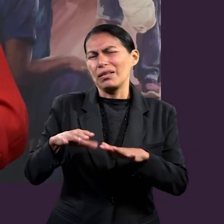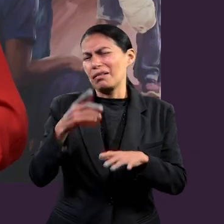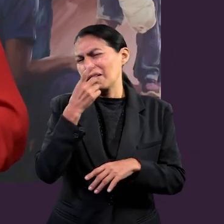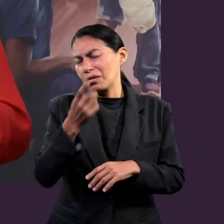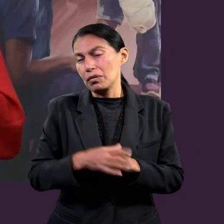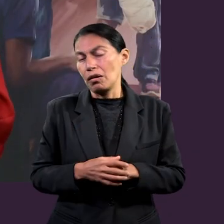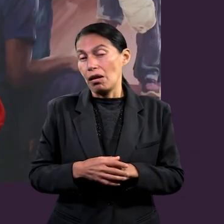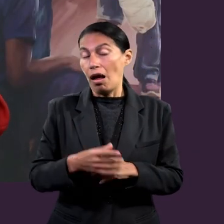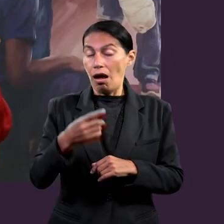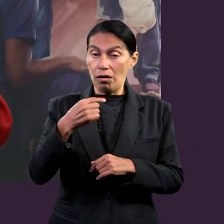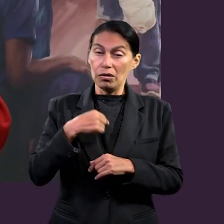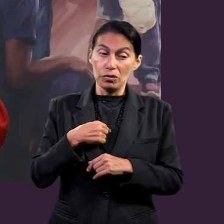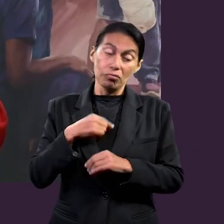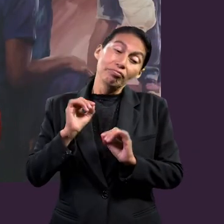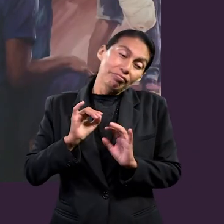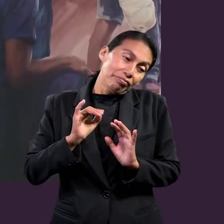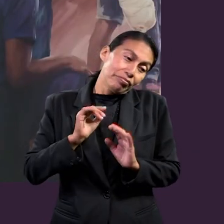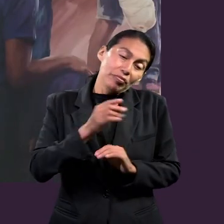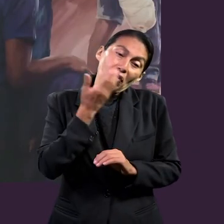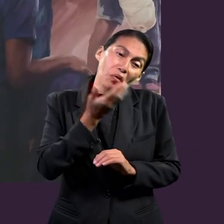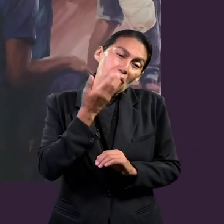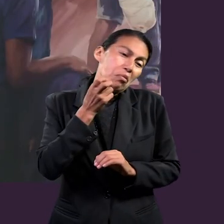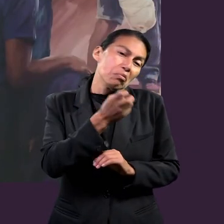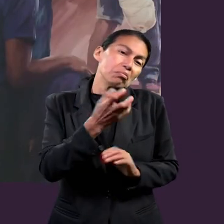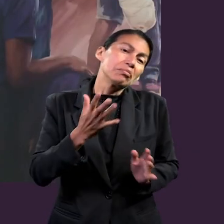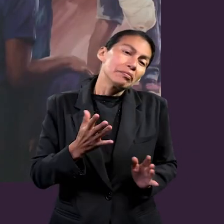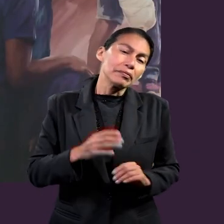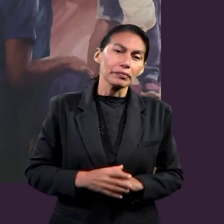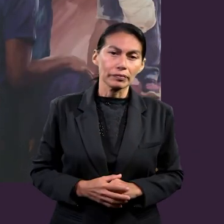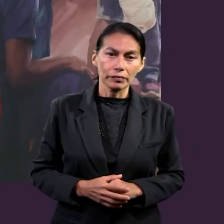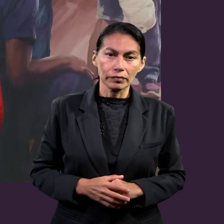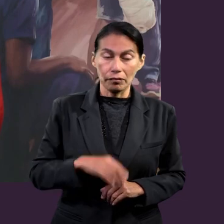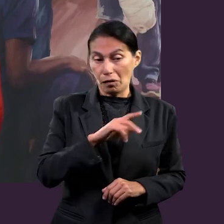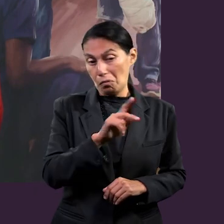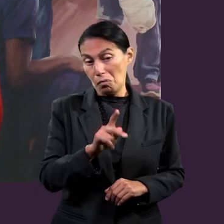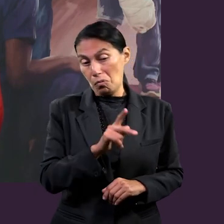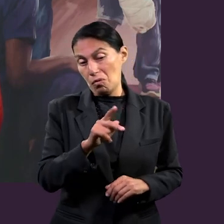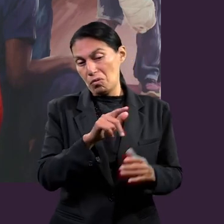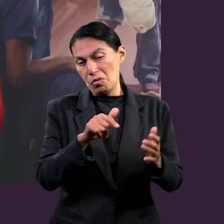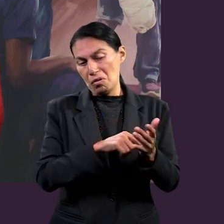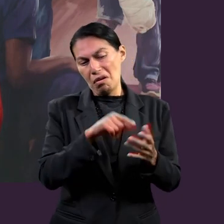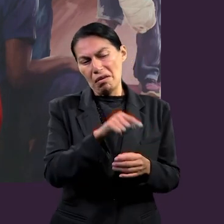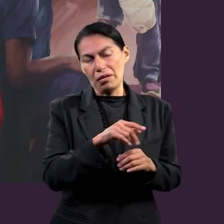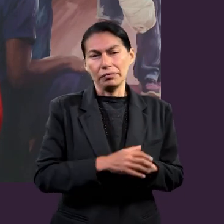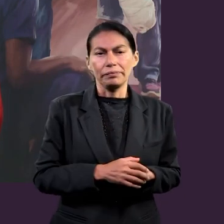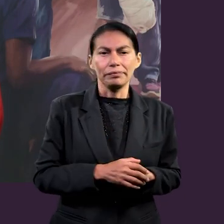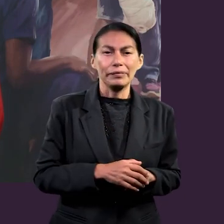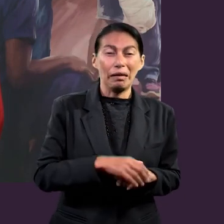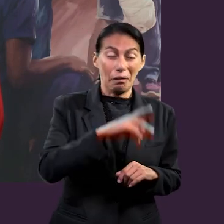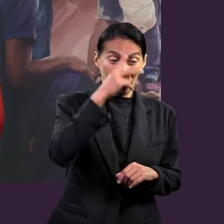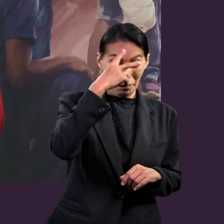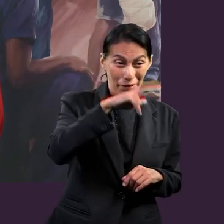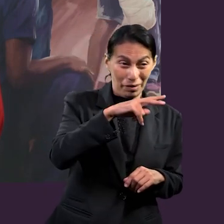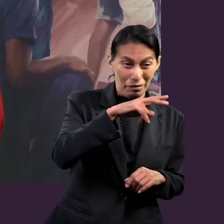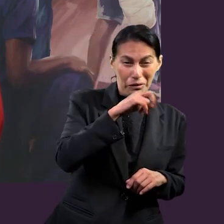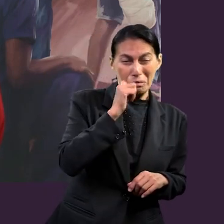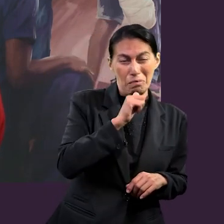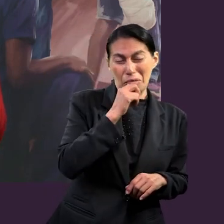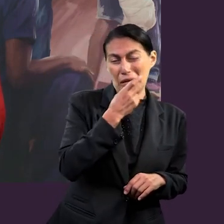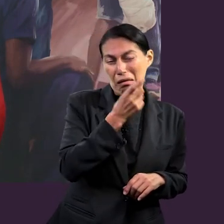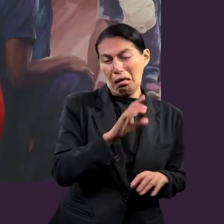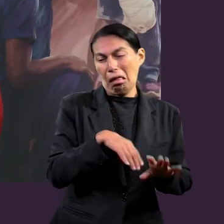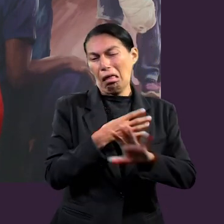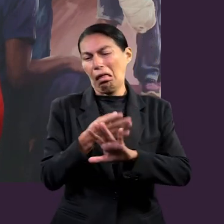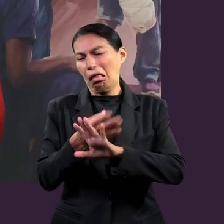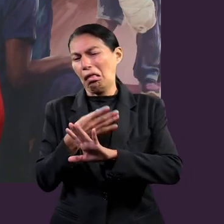nos podemos respaldar o poner atrás de eso. Es que en mi pueblo así somos. En mi pueblo, por ejemplo,